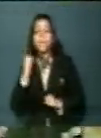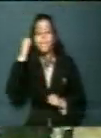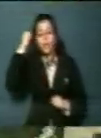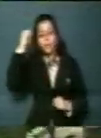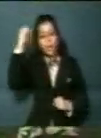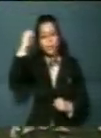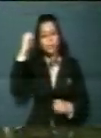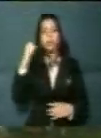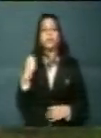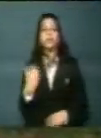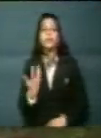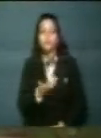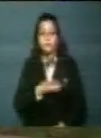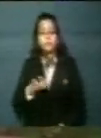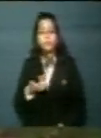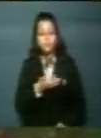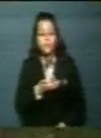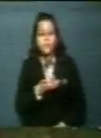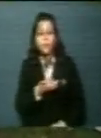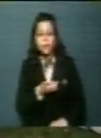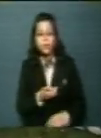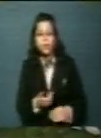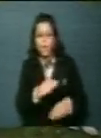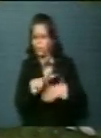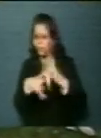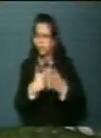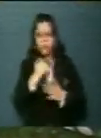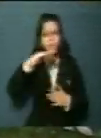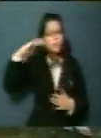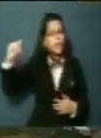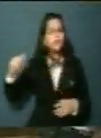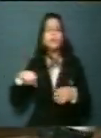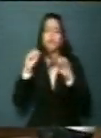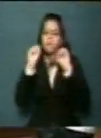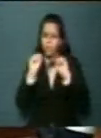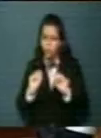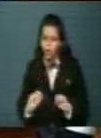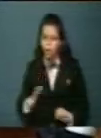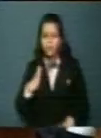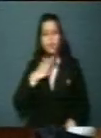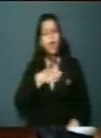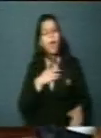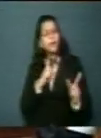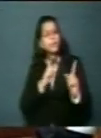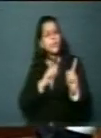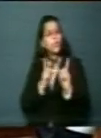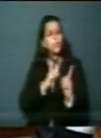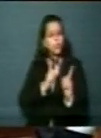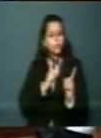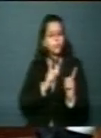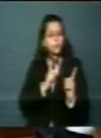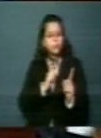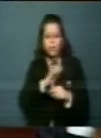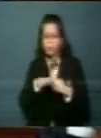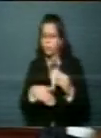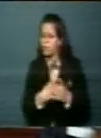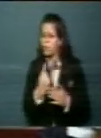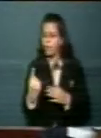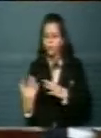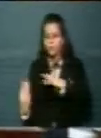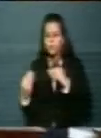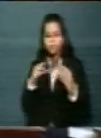importancia, pues, que las fuerzas vivas de la nación retomemos la actitud de los negociadores y